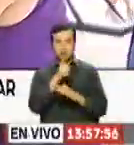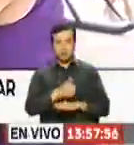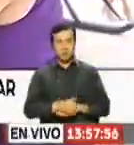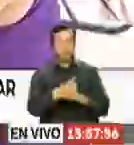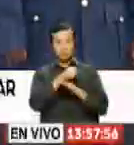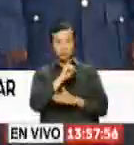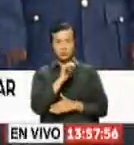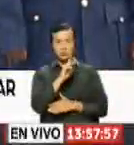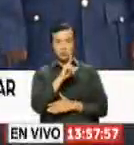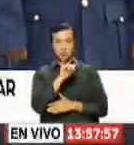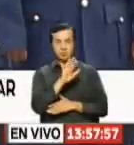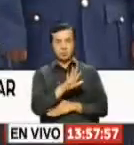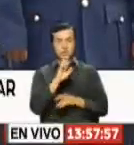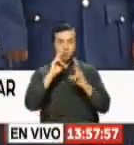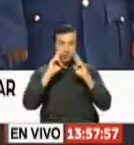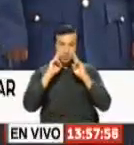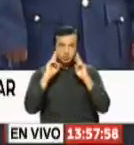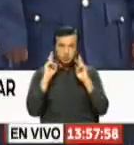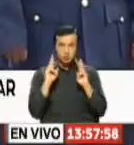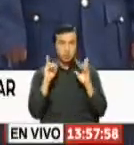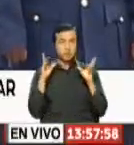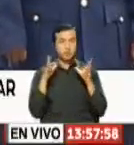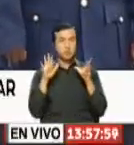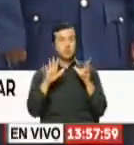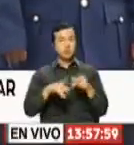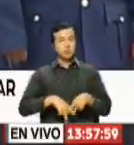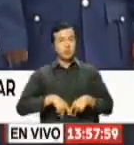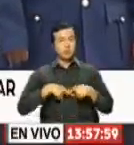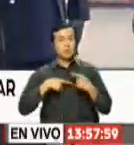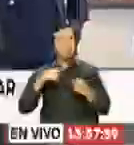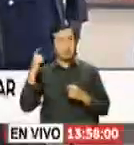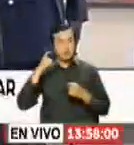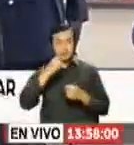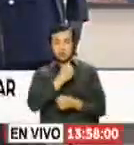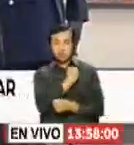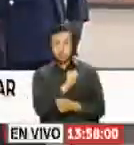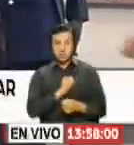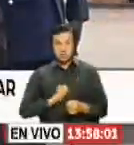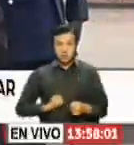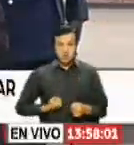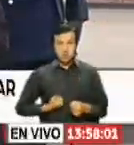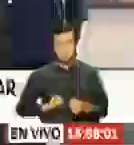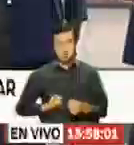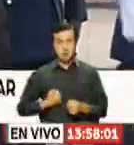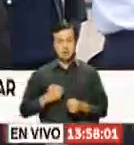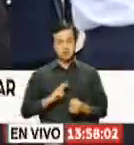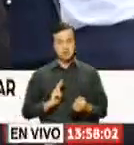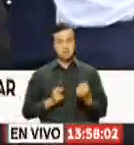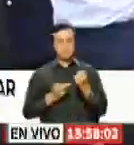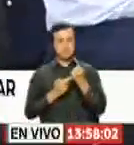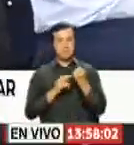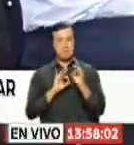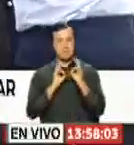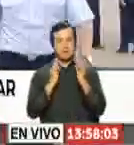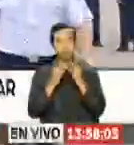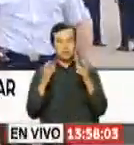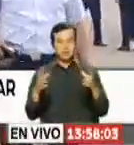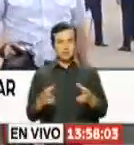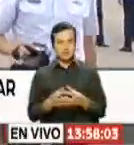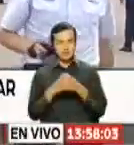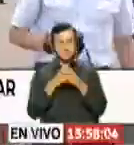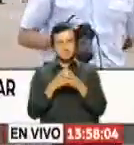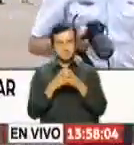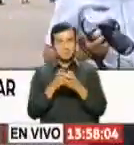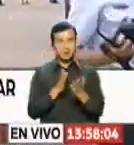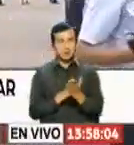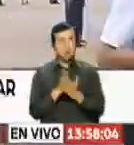Julio Gallegos, reconoce que aunque este estilo de vida requiere de sacrificios, los ha fortalecido como familia. Sí, es una